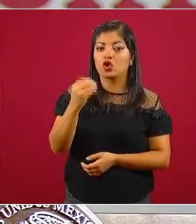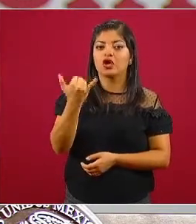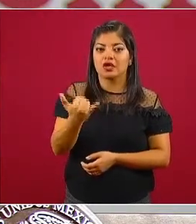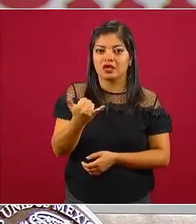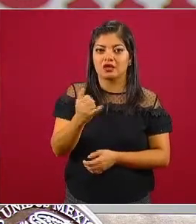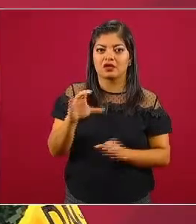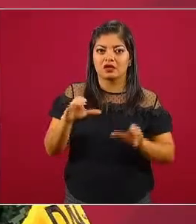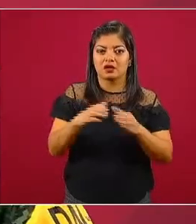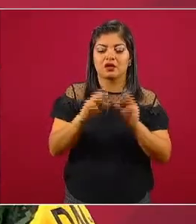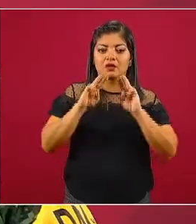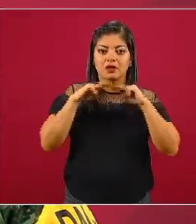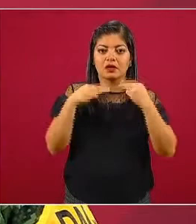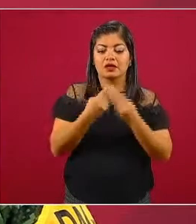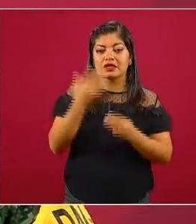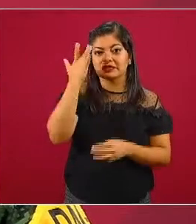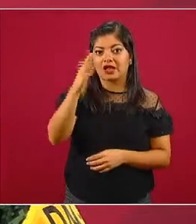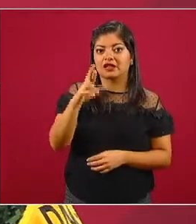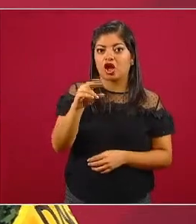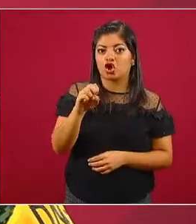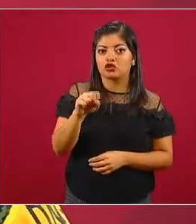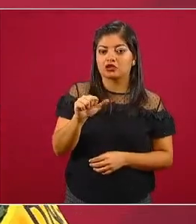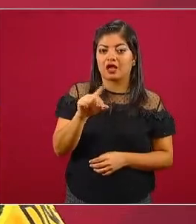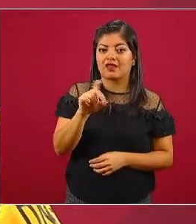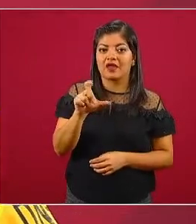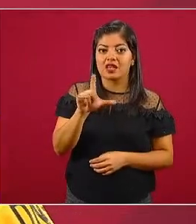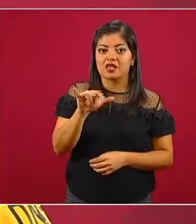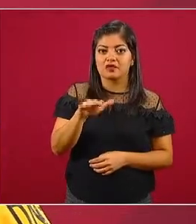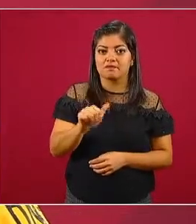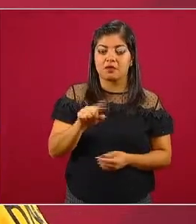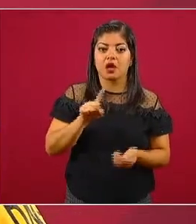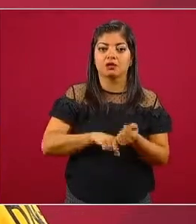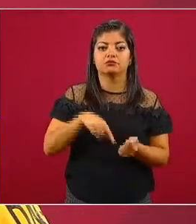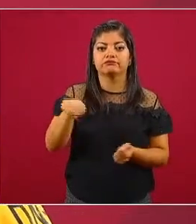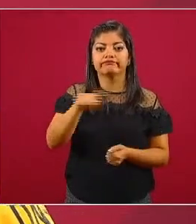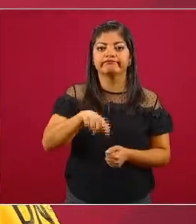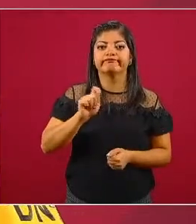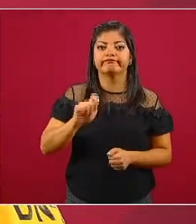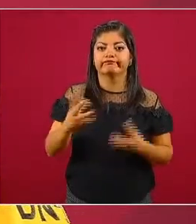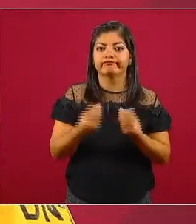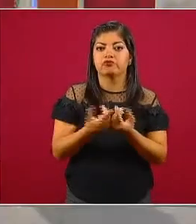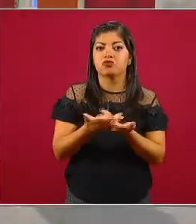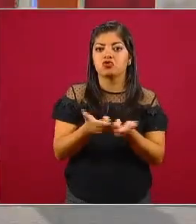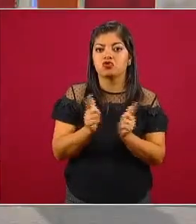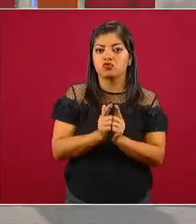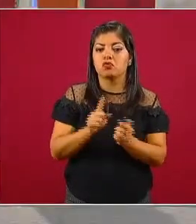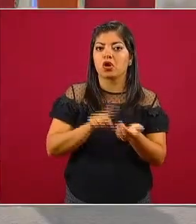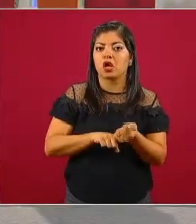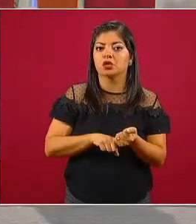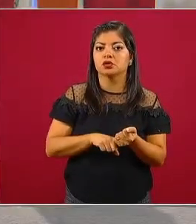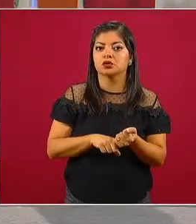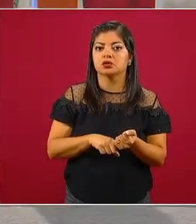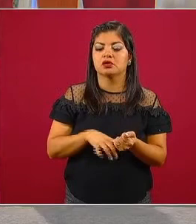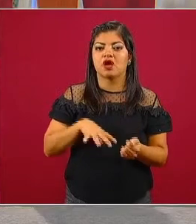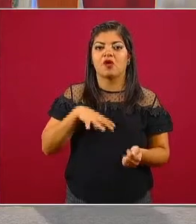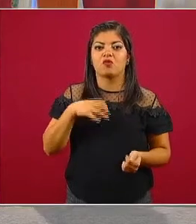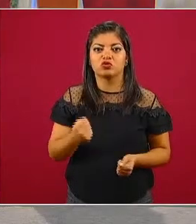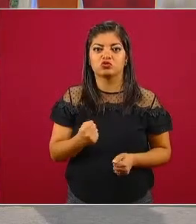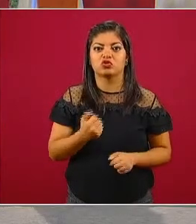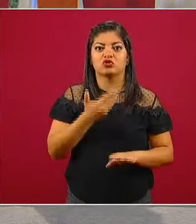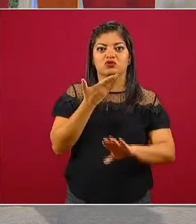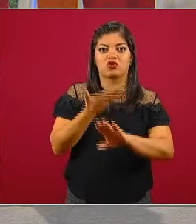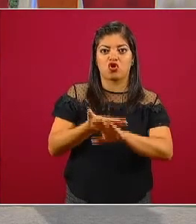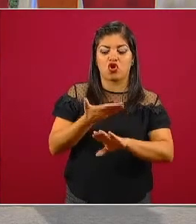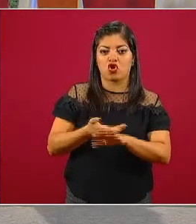Lima, y también refiriendo la debilidad de la organización delictiva, los excesos y los abusos en contra